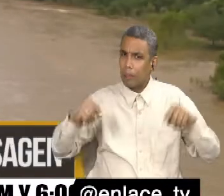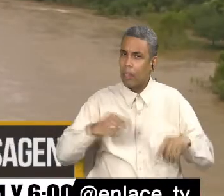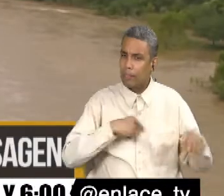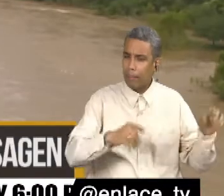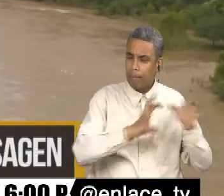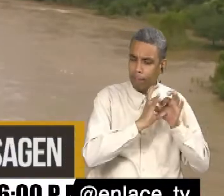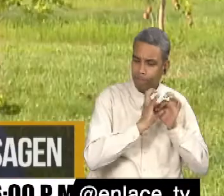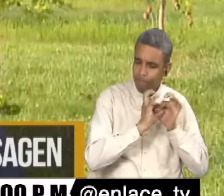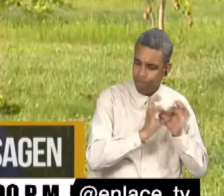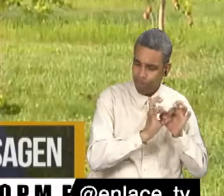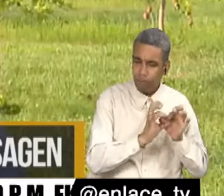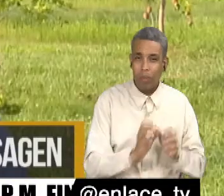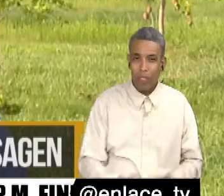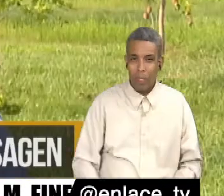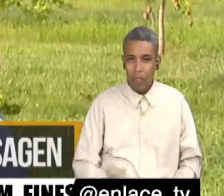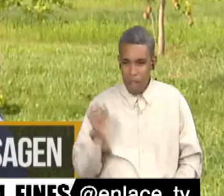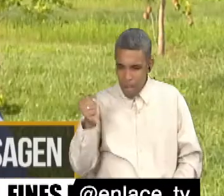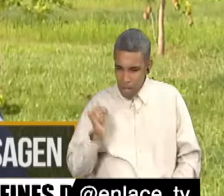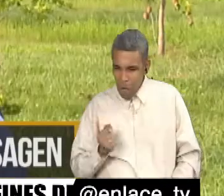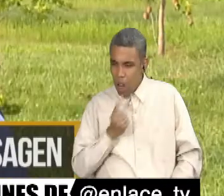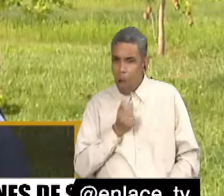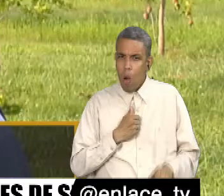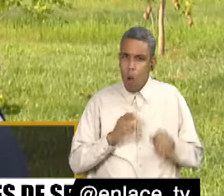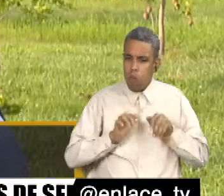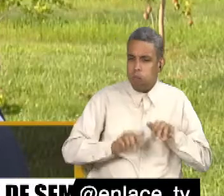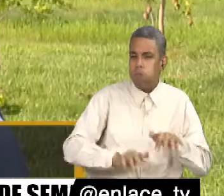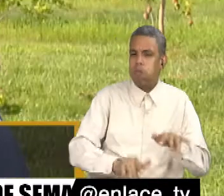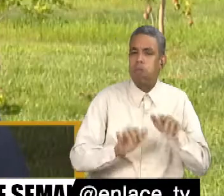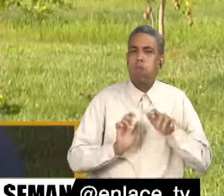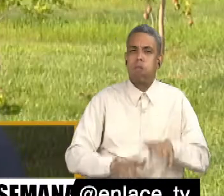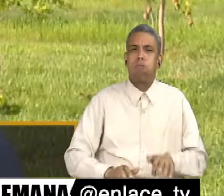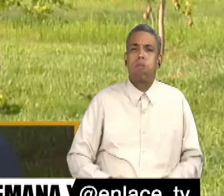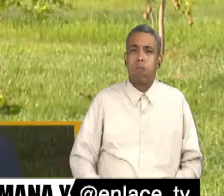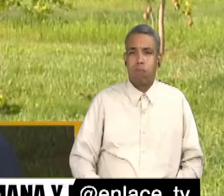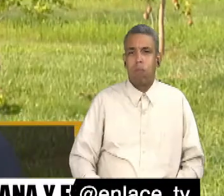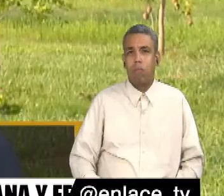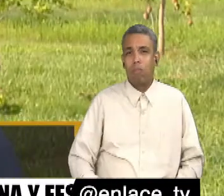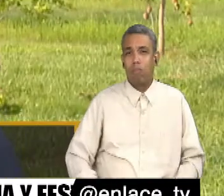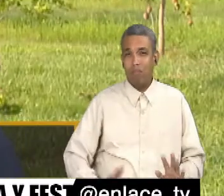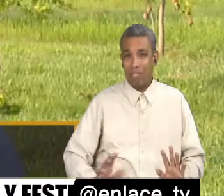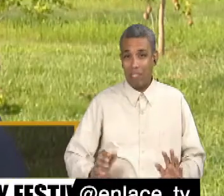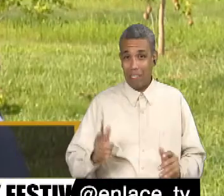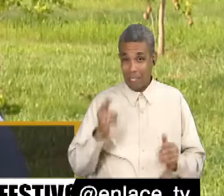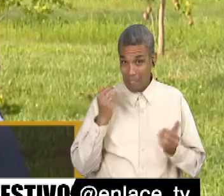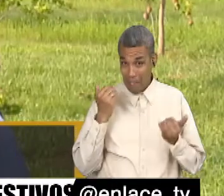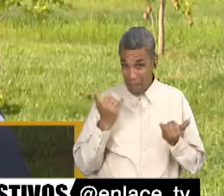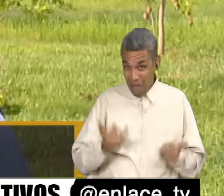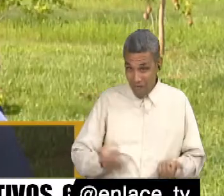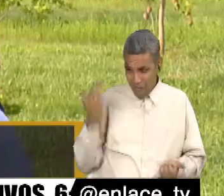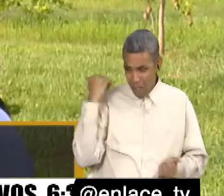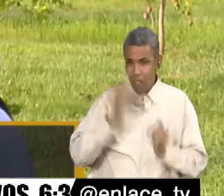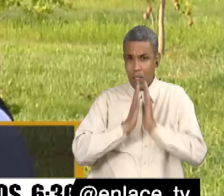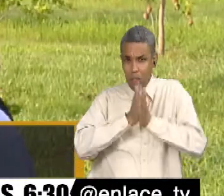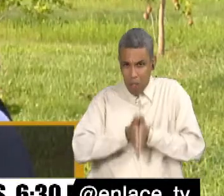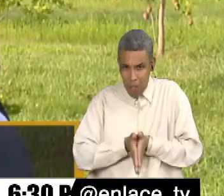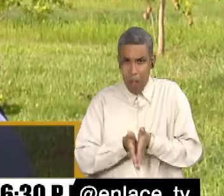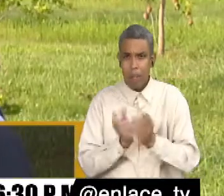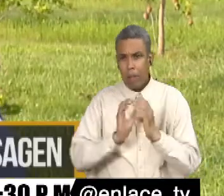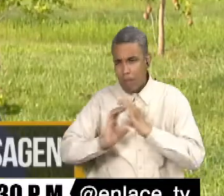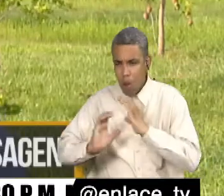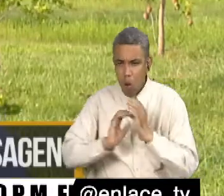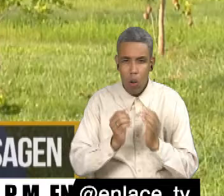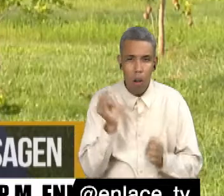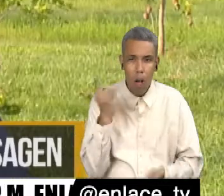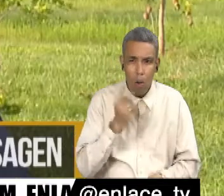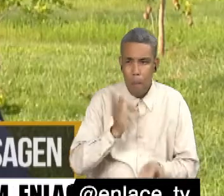desde el escenario de vertimiento, desde el mes de diciembre, y hemos ido conjuntamente implementando medidas para mitigar los riesgos